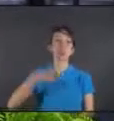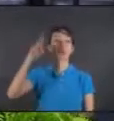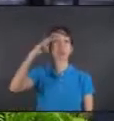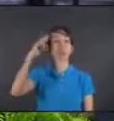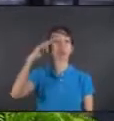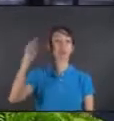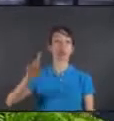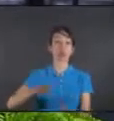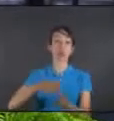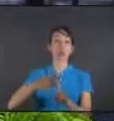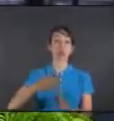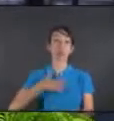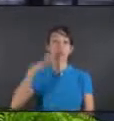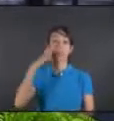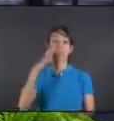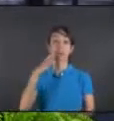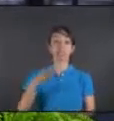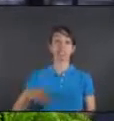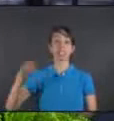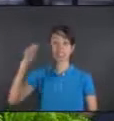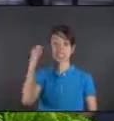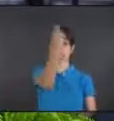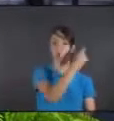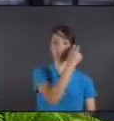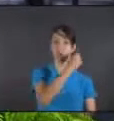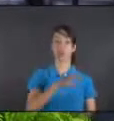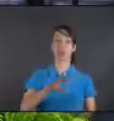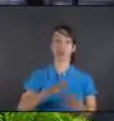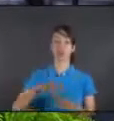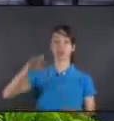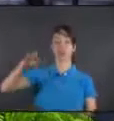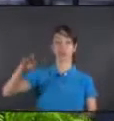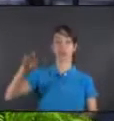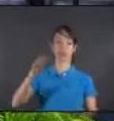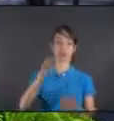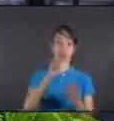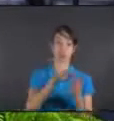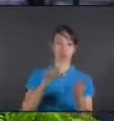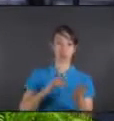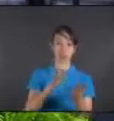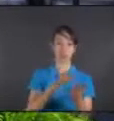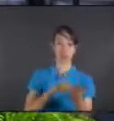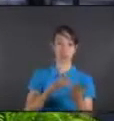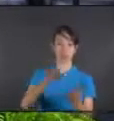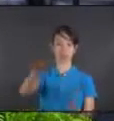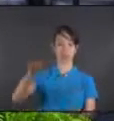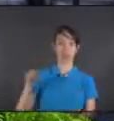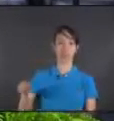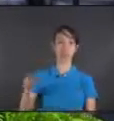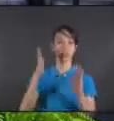fíjese que resulté embarazada y entonces usted está... Sí, pero el patojo ya tiene 40 años.